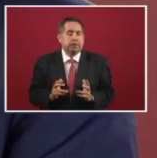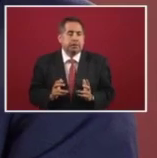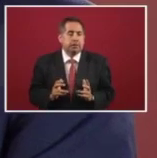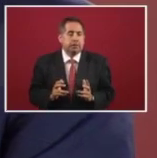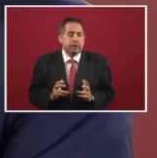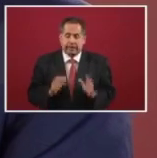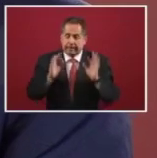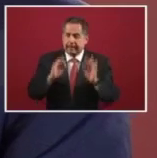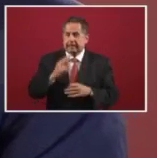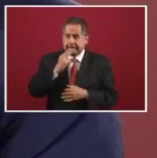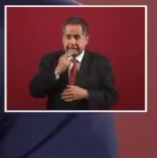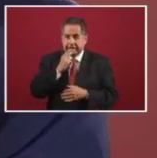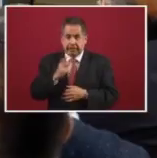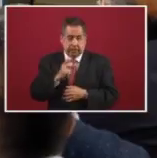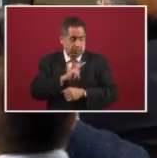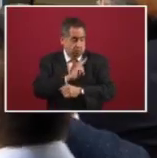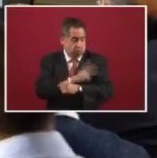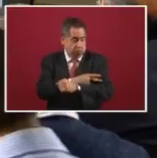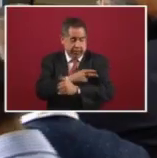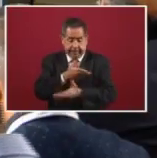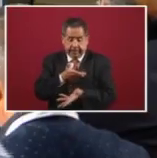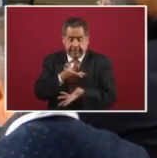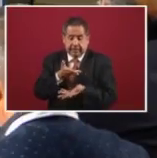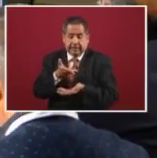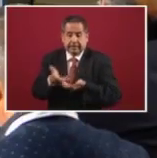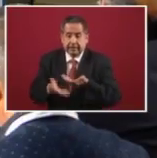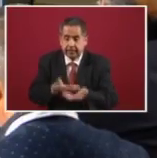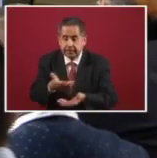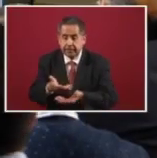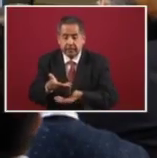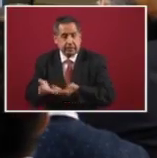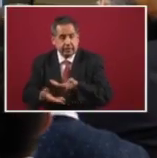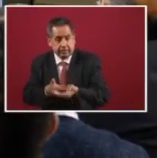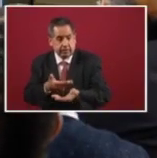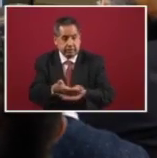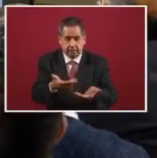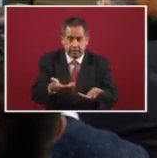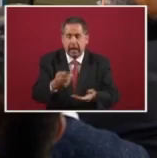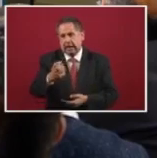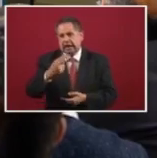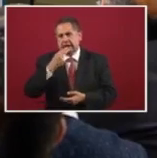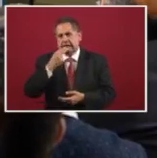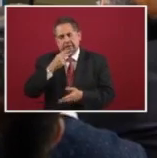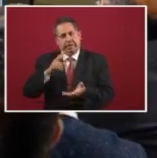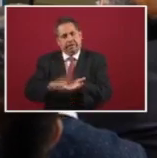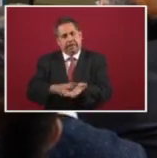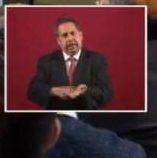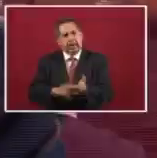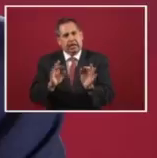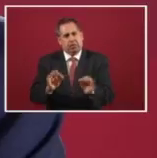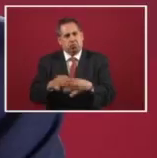y se convierte en virtud cuando se pone al servicio de los demás.